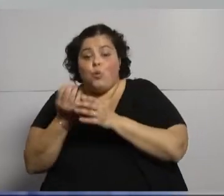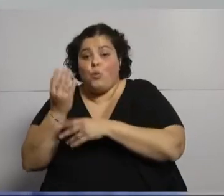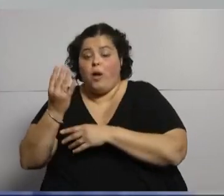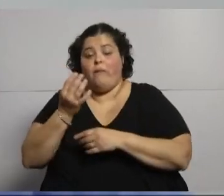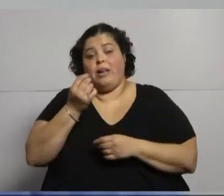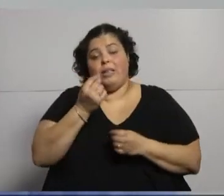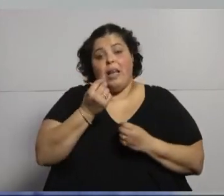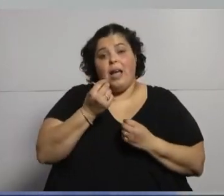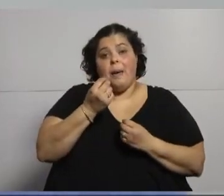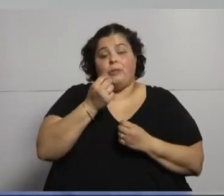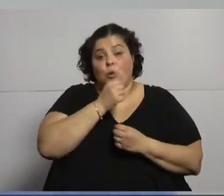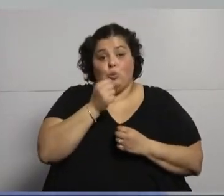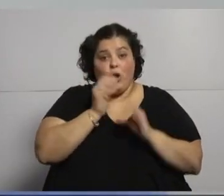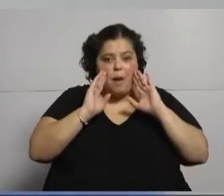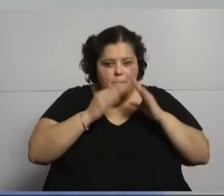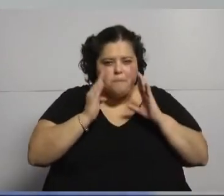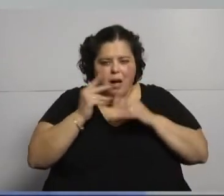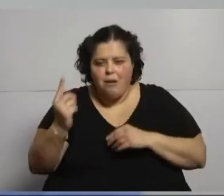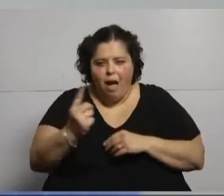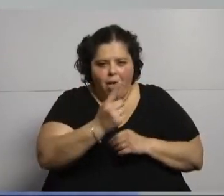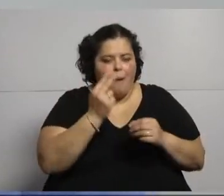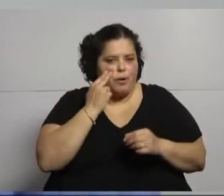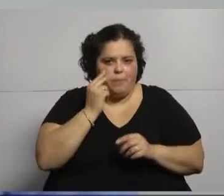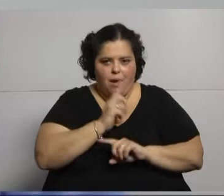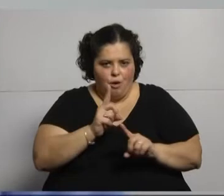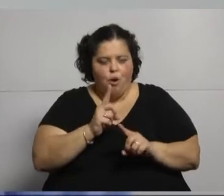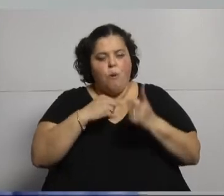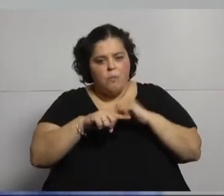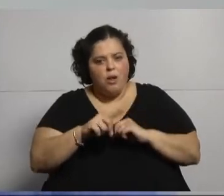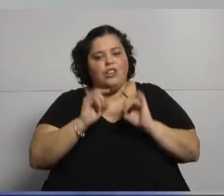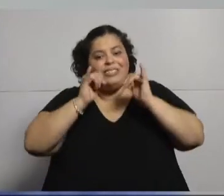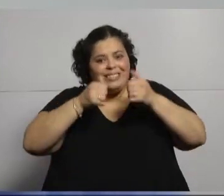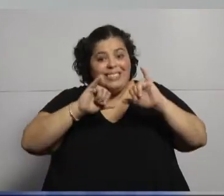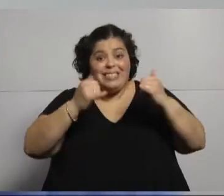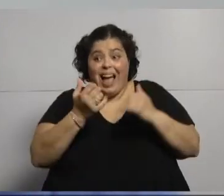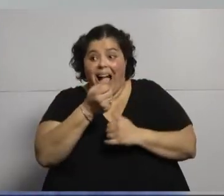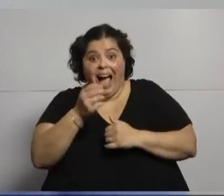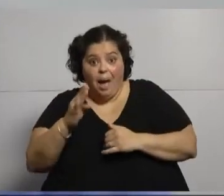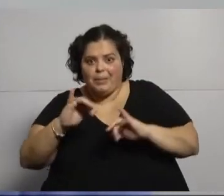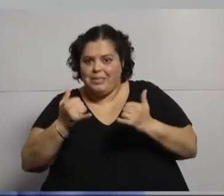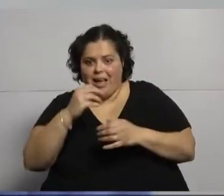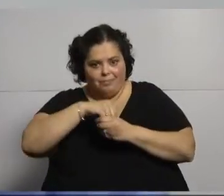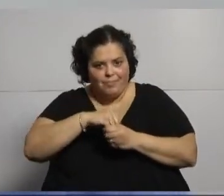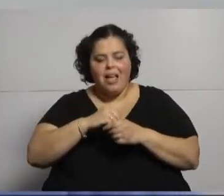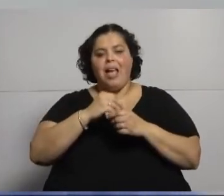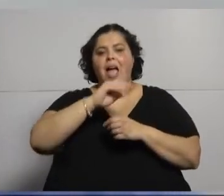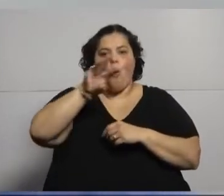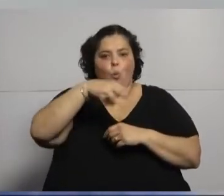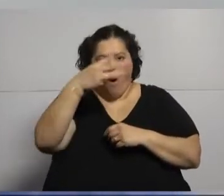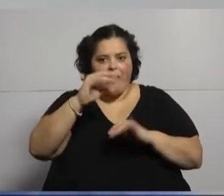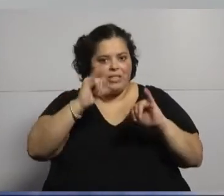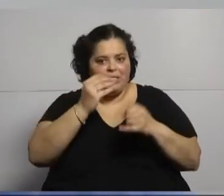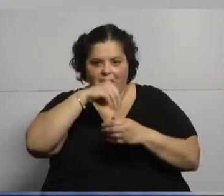problemáticas, sino poner al servicio los portales que ya estaban posicionados, las aplicaciones que ya existían, los canales que ya